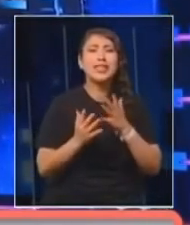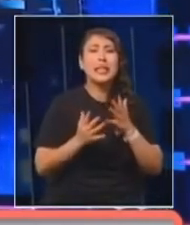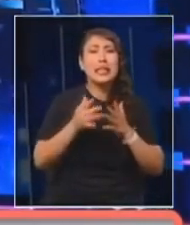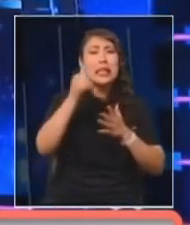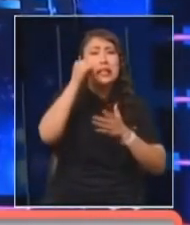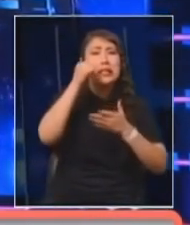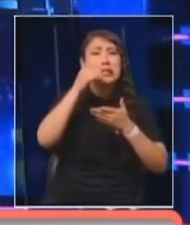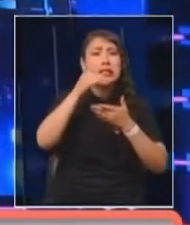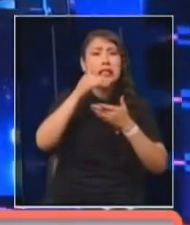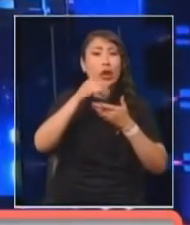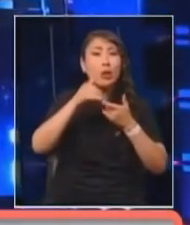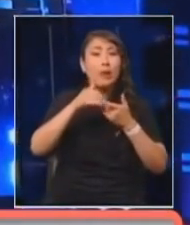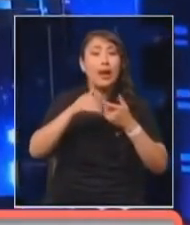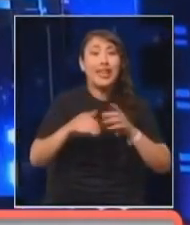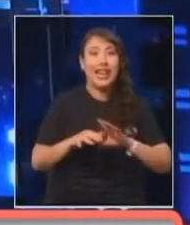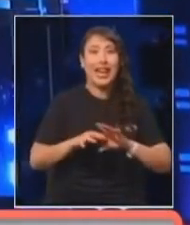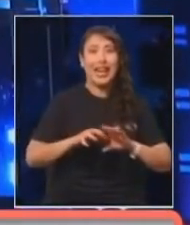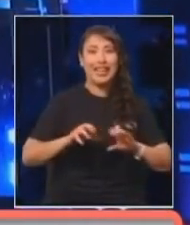Estoy listo.